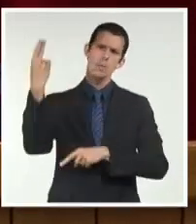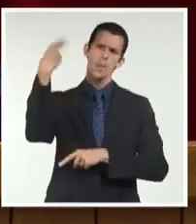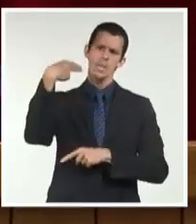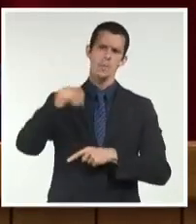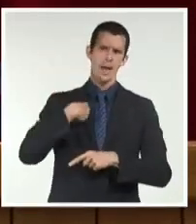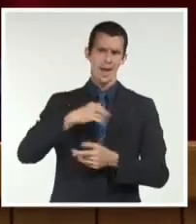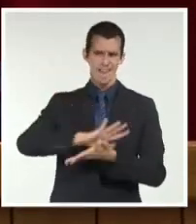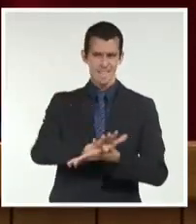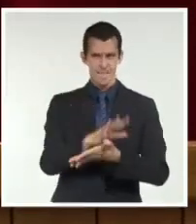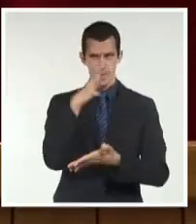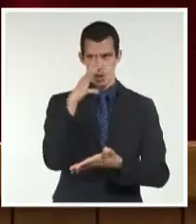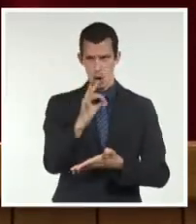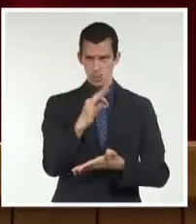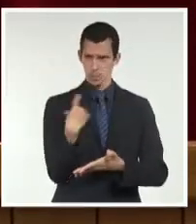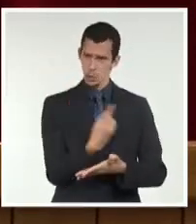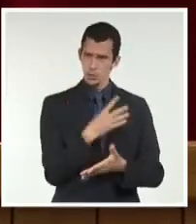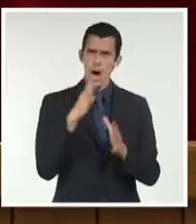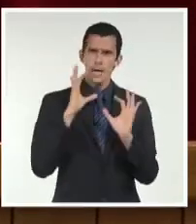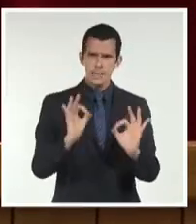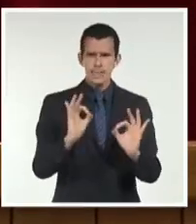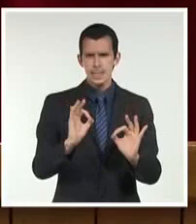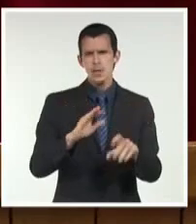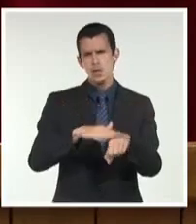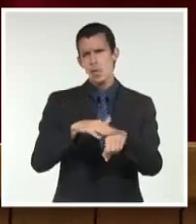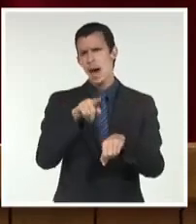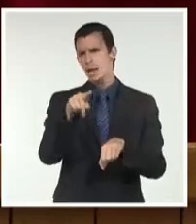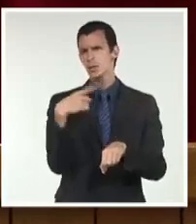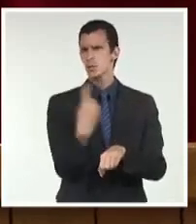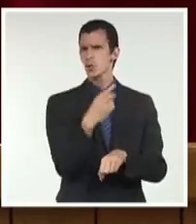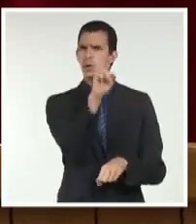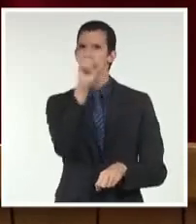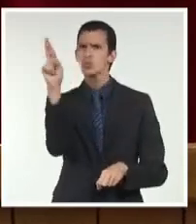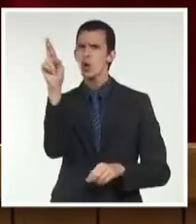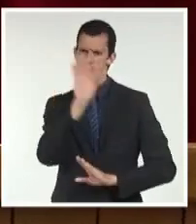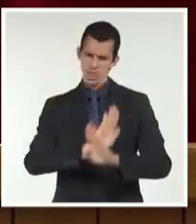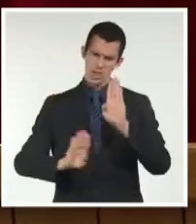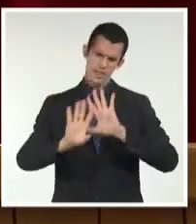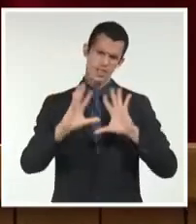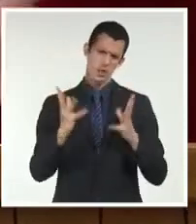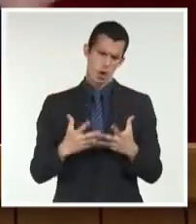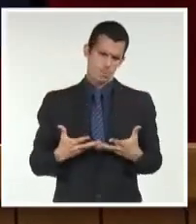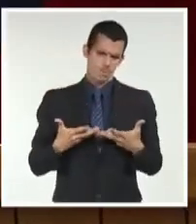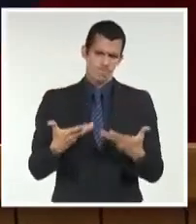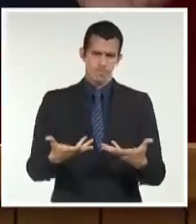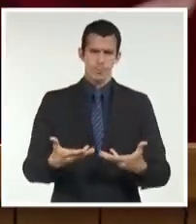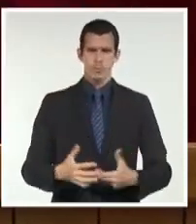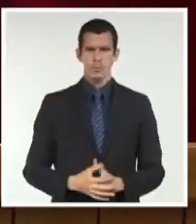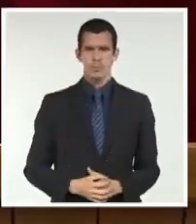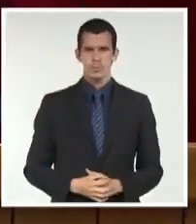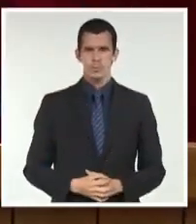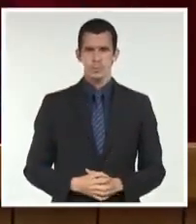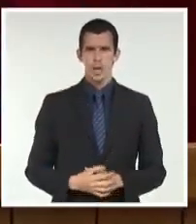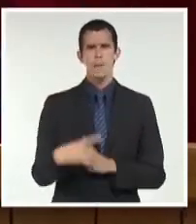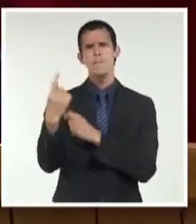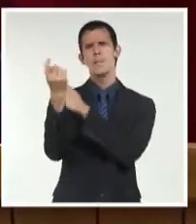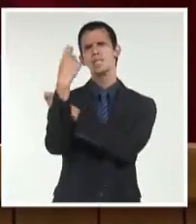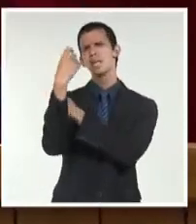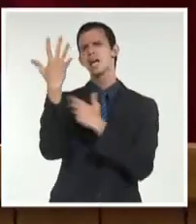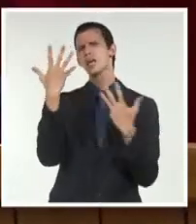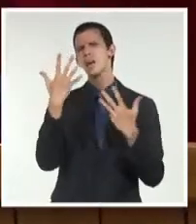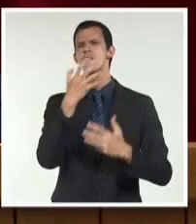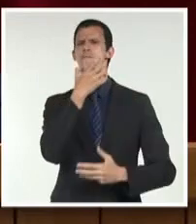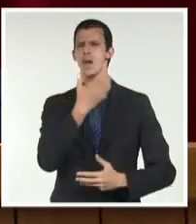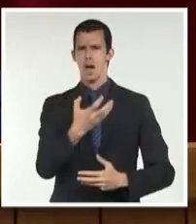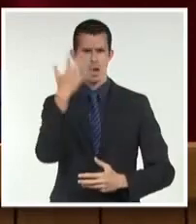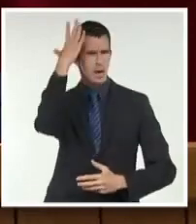sus energías. Precisé entonces que como servidores de ese pueblo y como nos enseñaron Fidel, Raúl y la historia